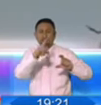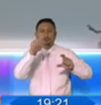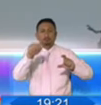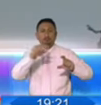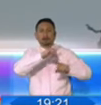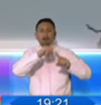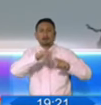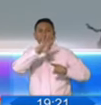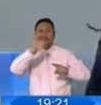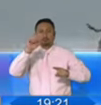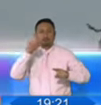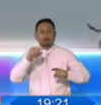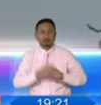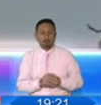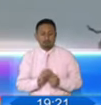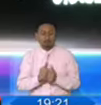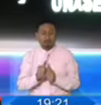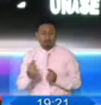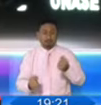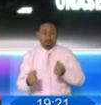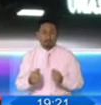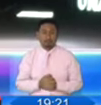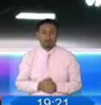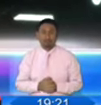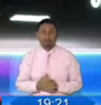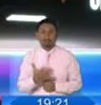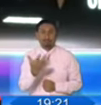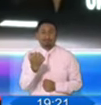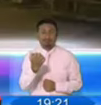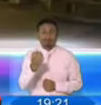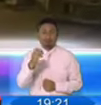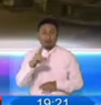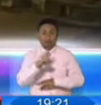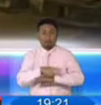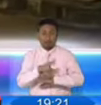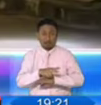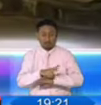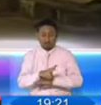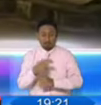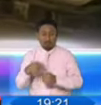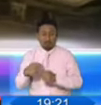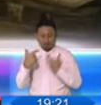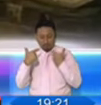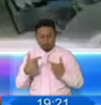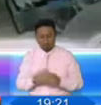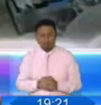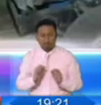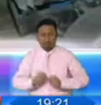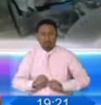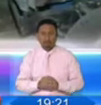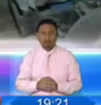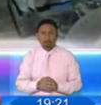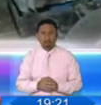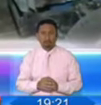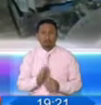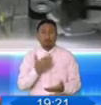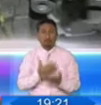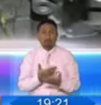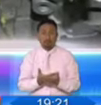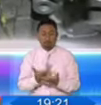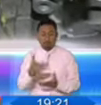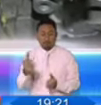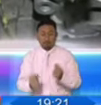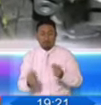a $4.000 por cada vehículo. Más de 15 agentes fiscales participaron del operativo que permitió la incautación de varias evidencias como